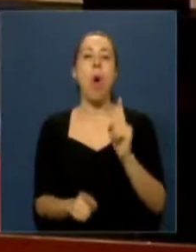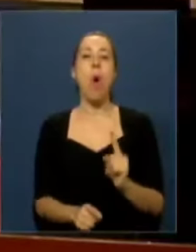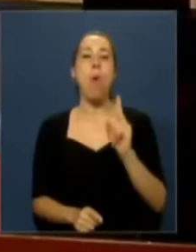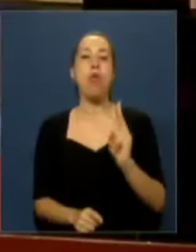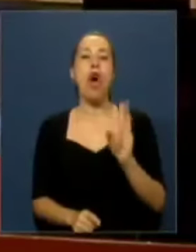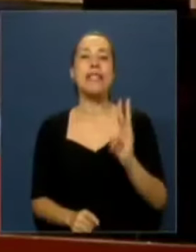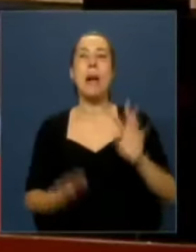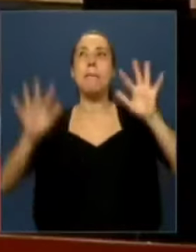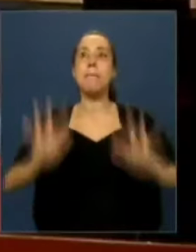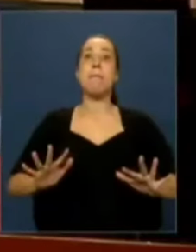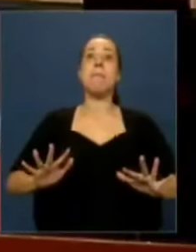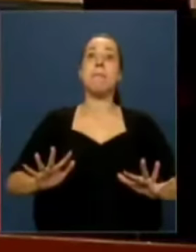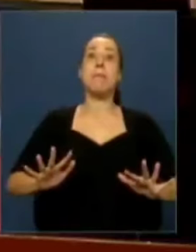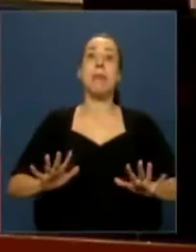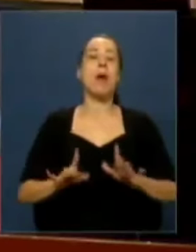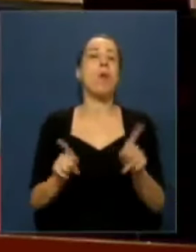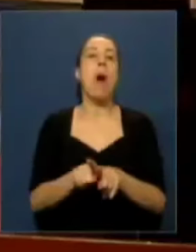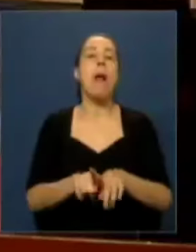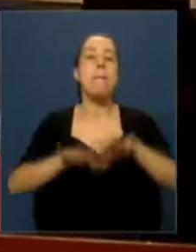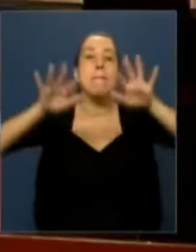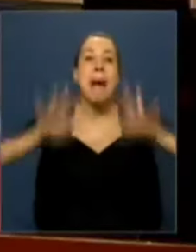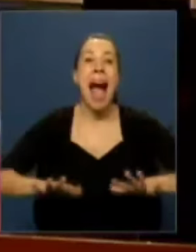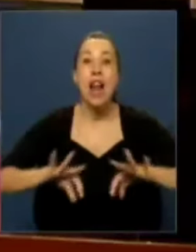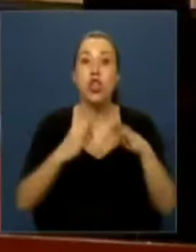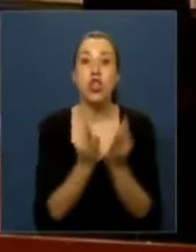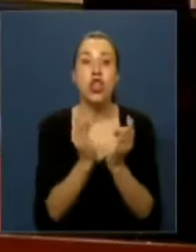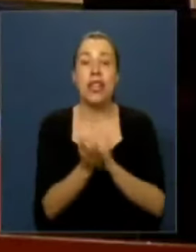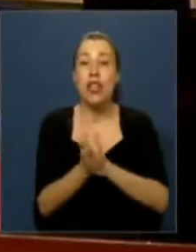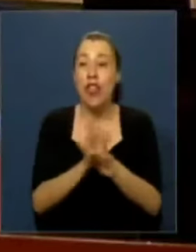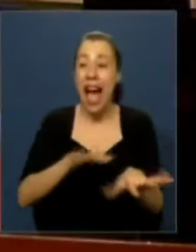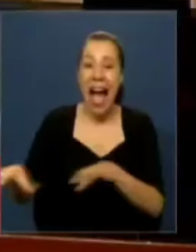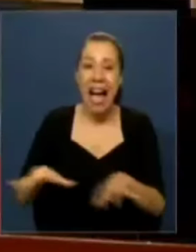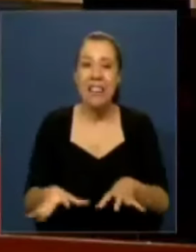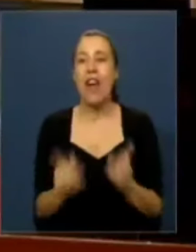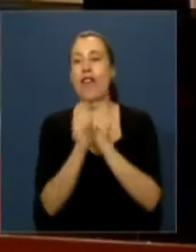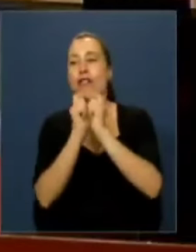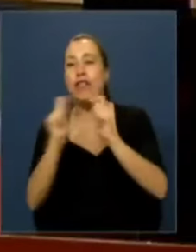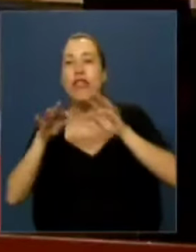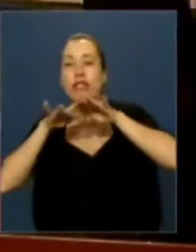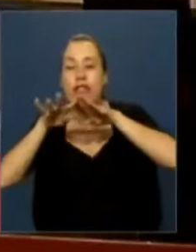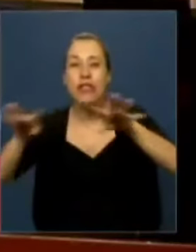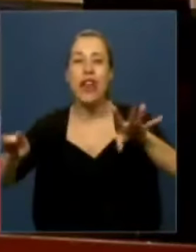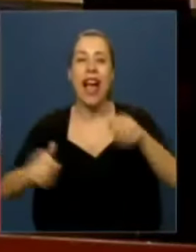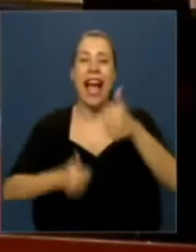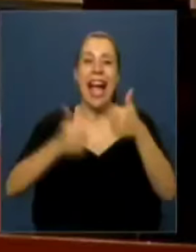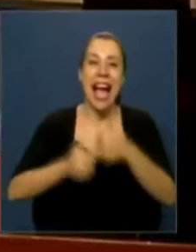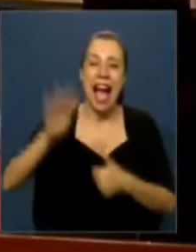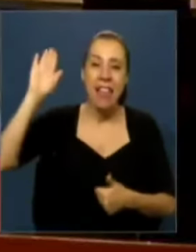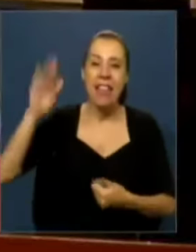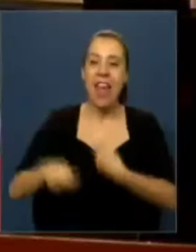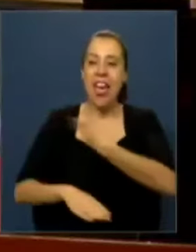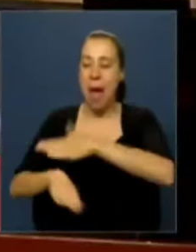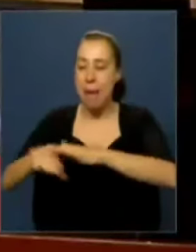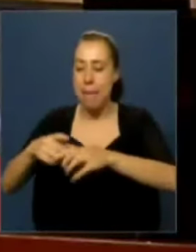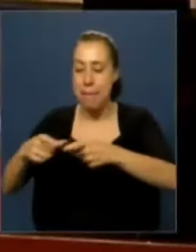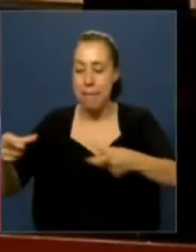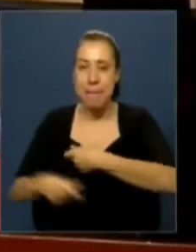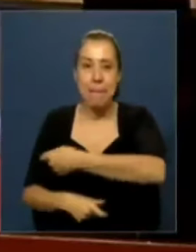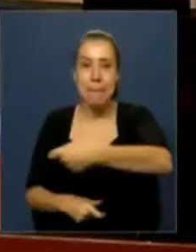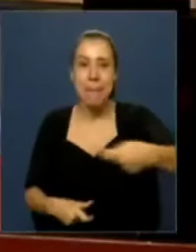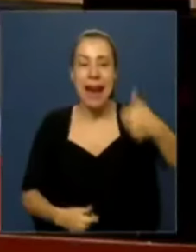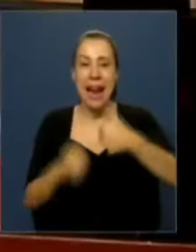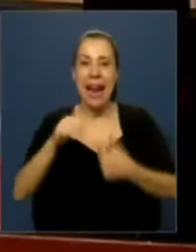es decir, a la parálisis total de las actividades de difusión de un candidato, de entrega de folletos de un